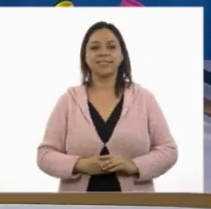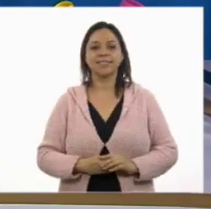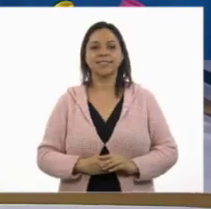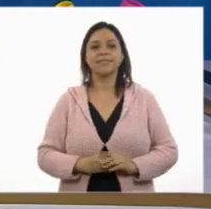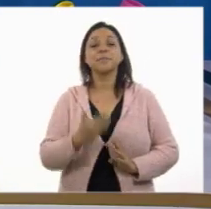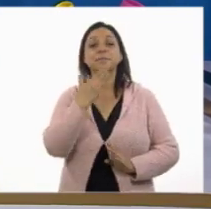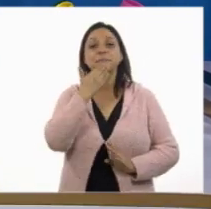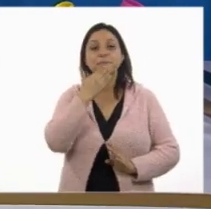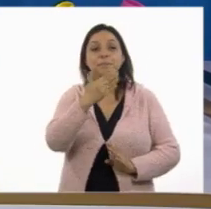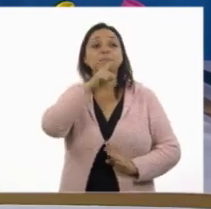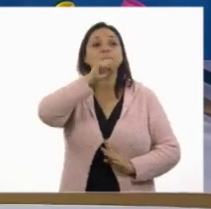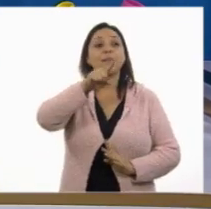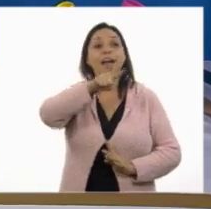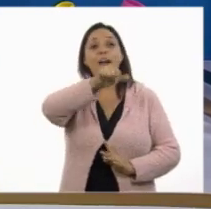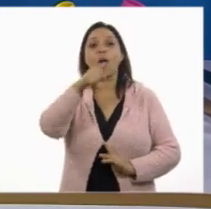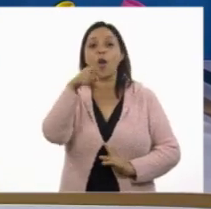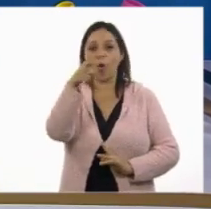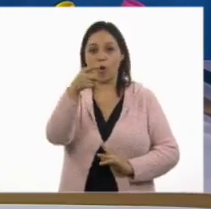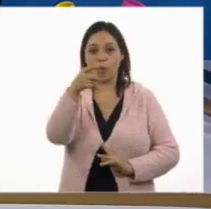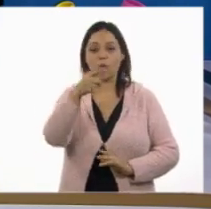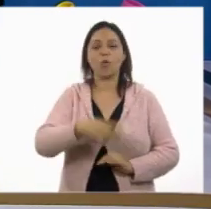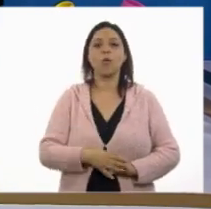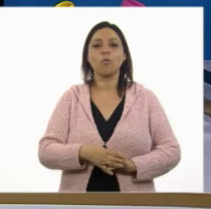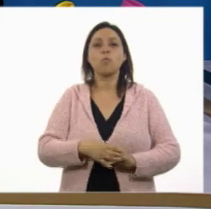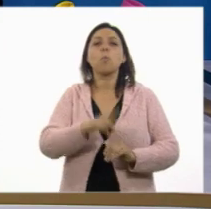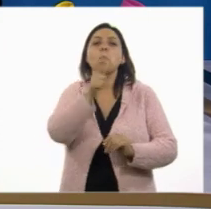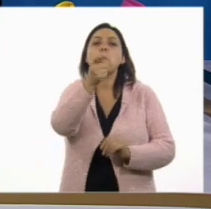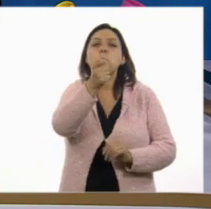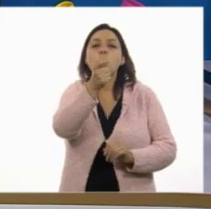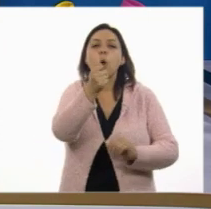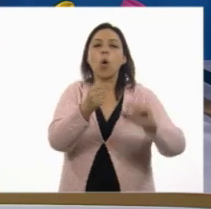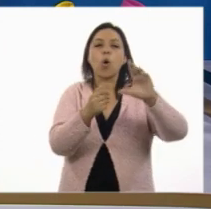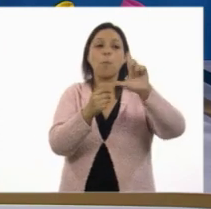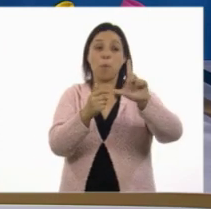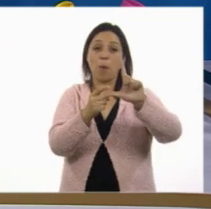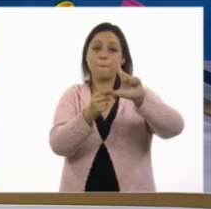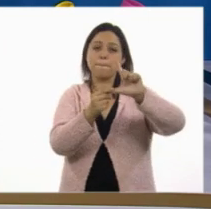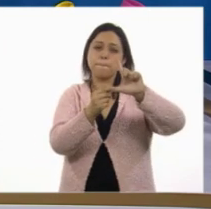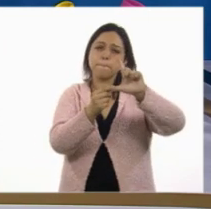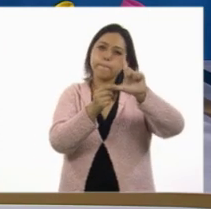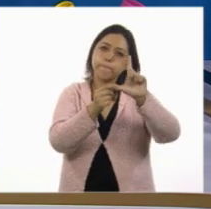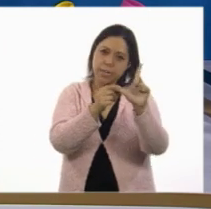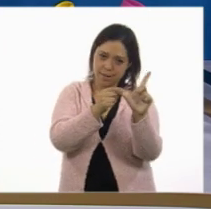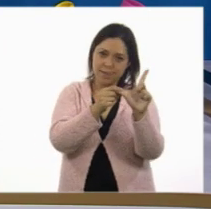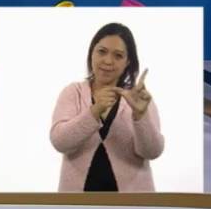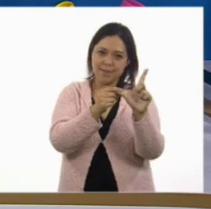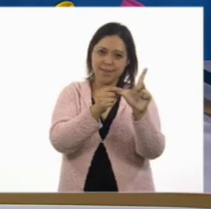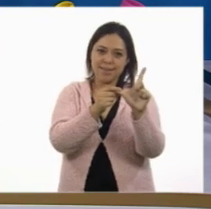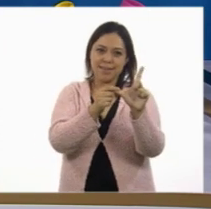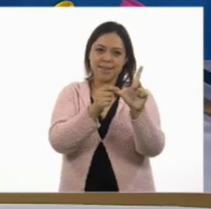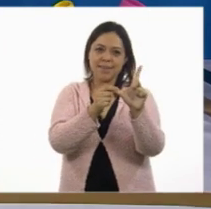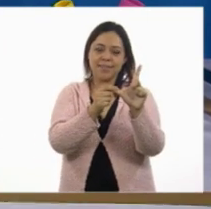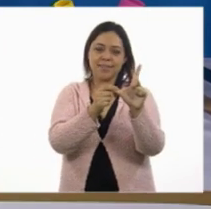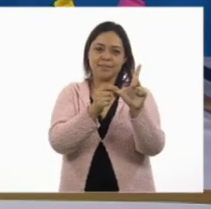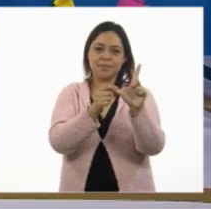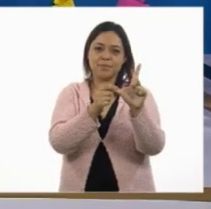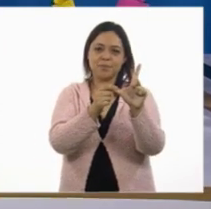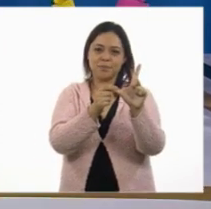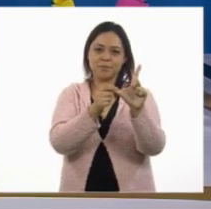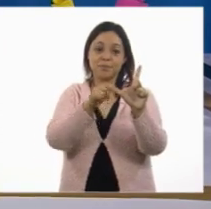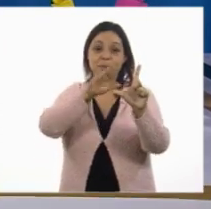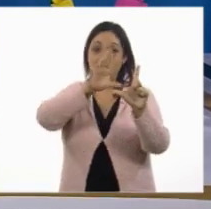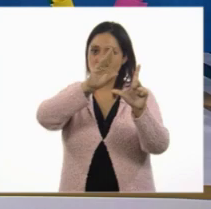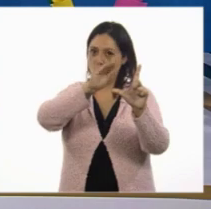Bien. Igual este. Es un poquito más abierto Es como un pez. que el ángulo de